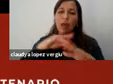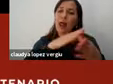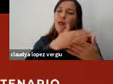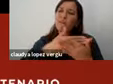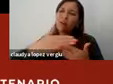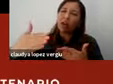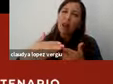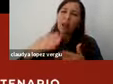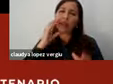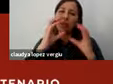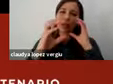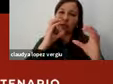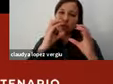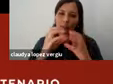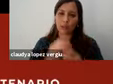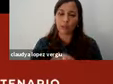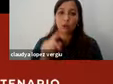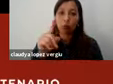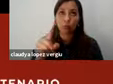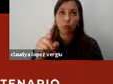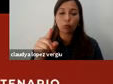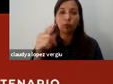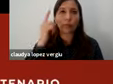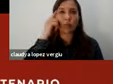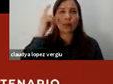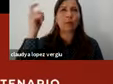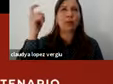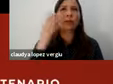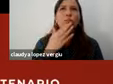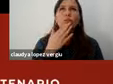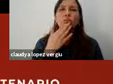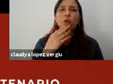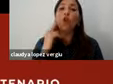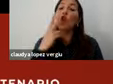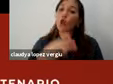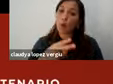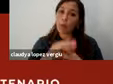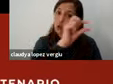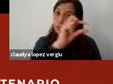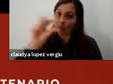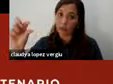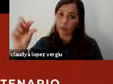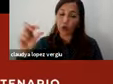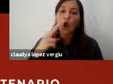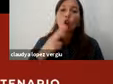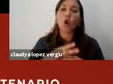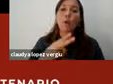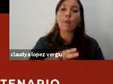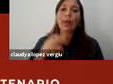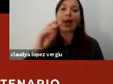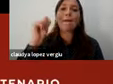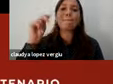las ponencias, para lo cual deben identificarse con su nombre completo, nombre de la empresa